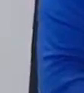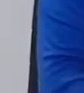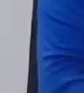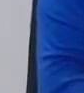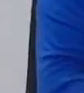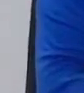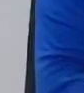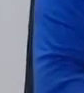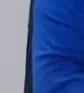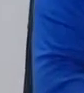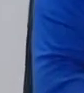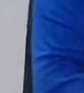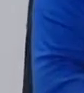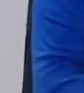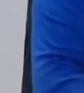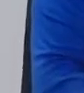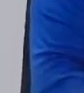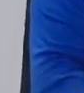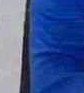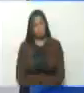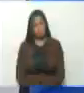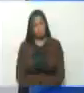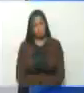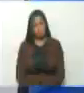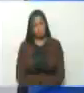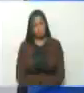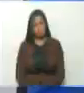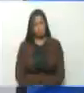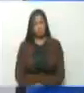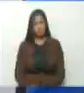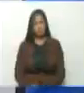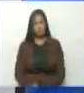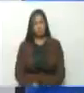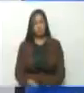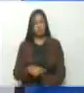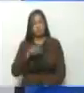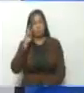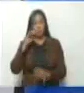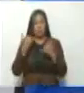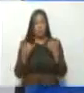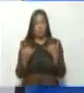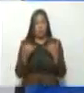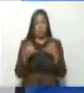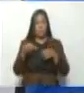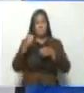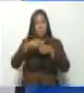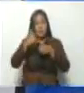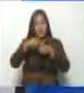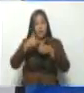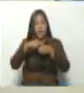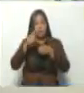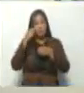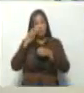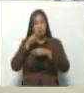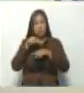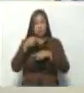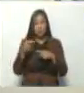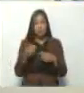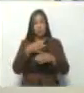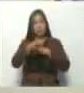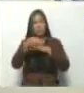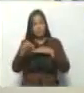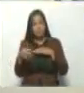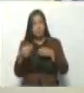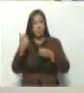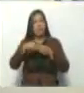le dijo Maracaibo y el acento... Sí. ¿Cómo naciste en Maracaibo? Así mismo. ¿Para qué vos viajáis? Municipio de San Francisco. Municipio